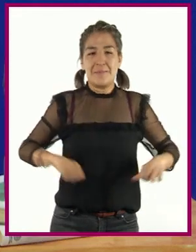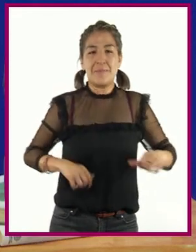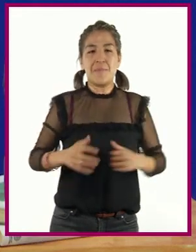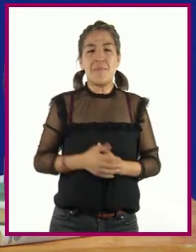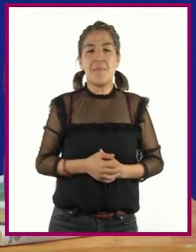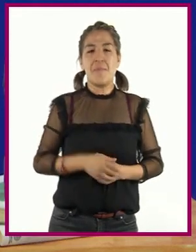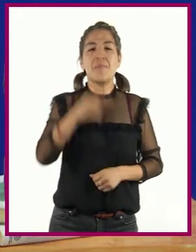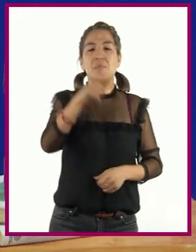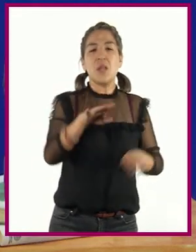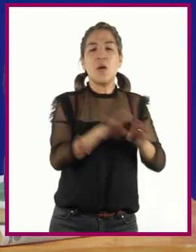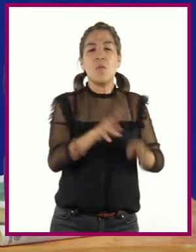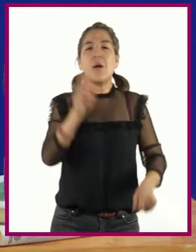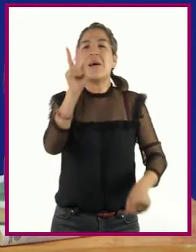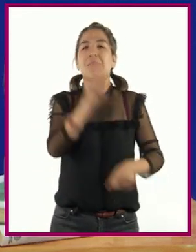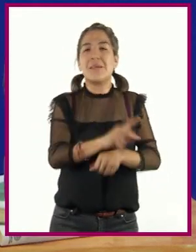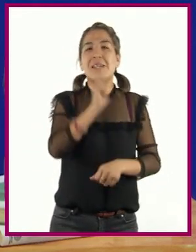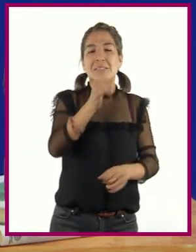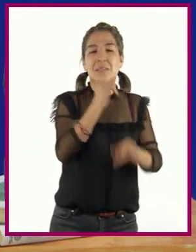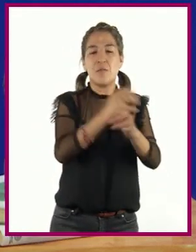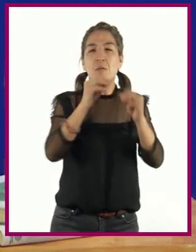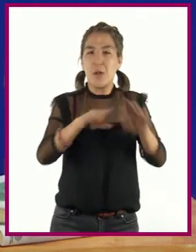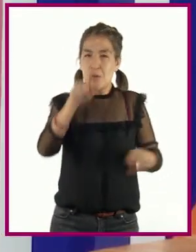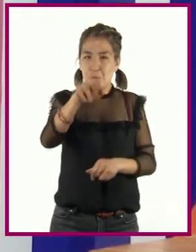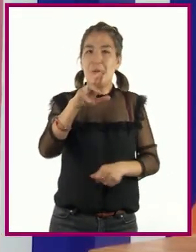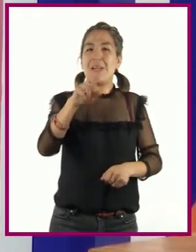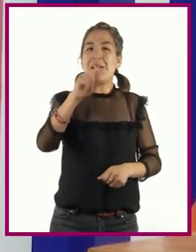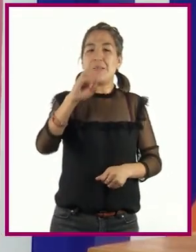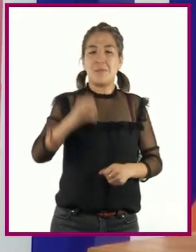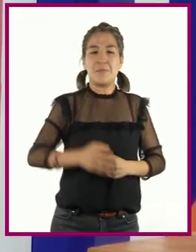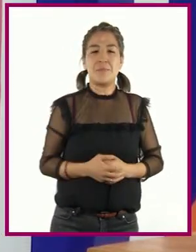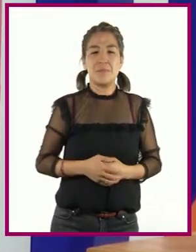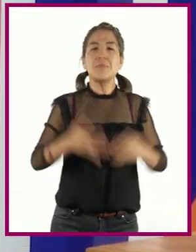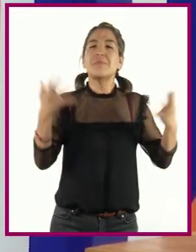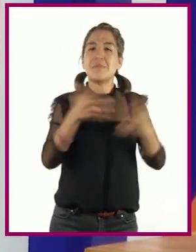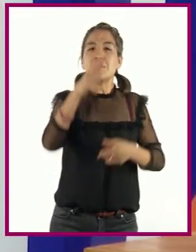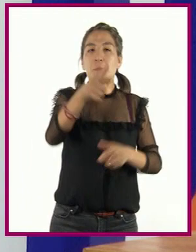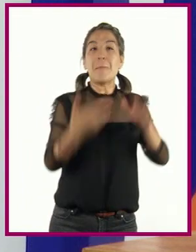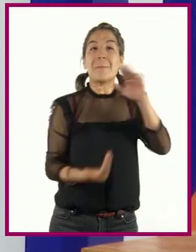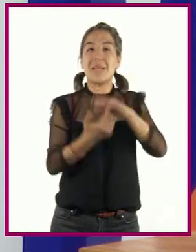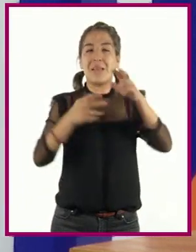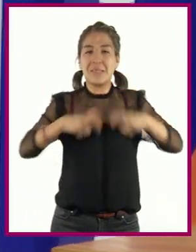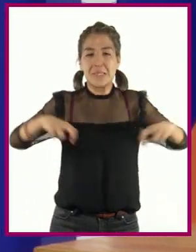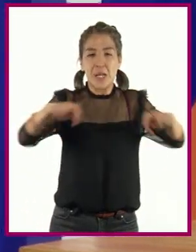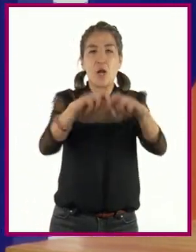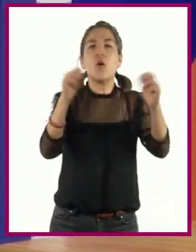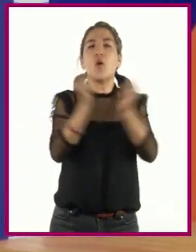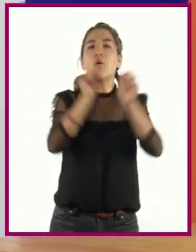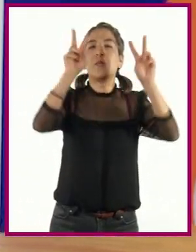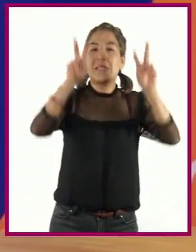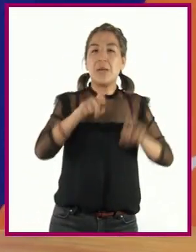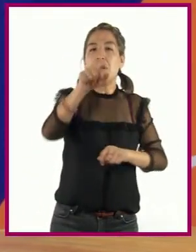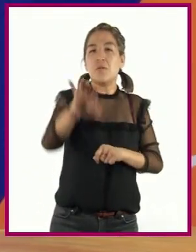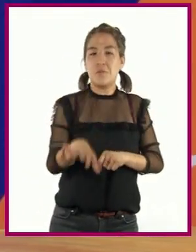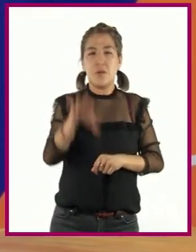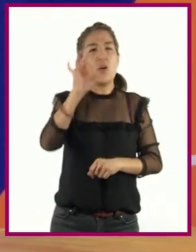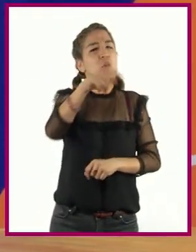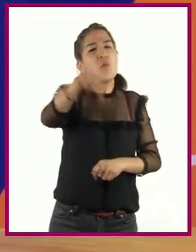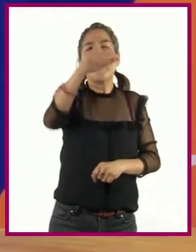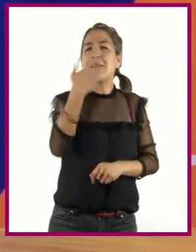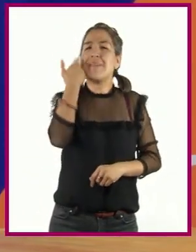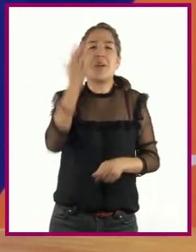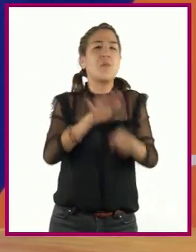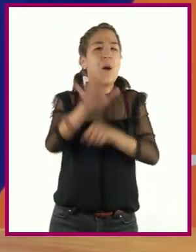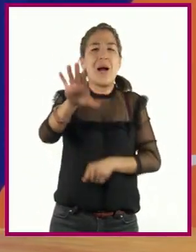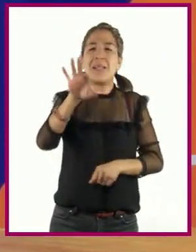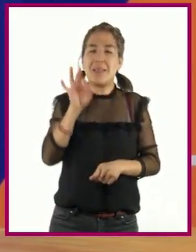Como detectives de la información, realicen su reto final. Realicen una mesa redonda con el tema seleccionado por ustedes y de